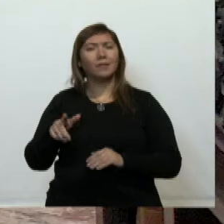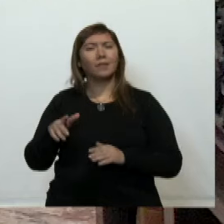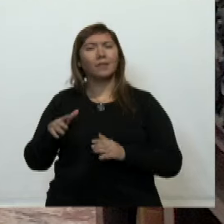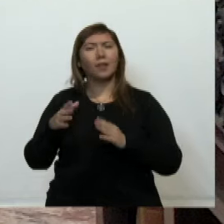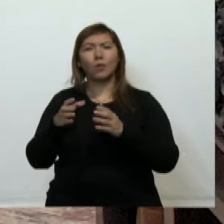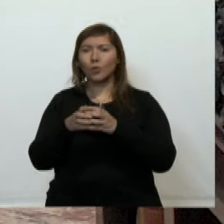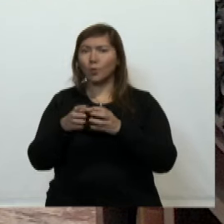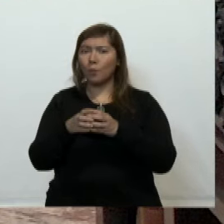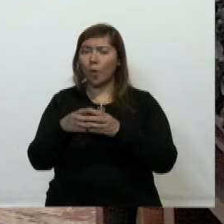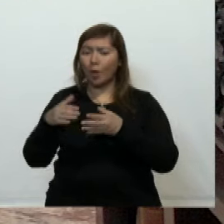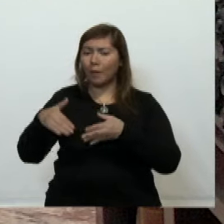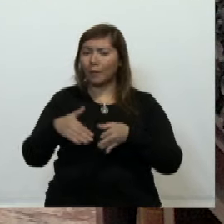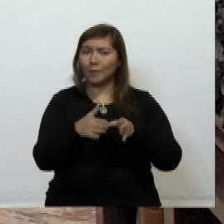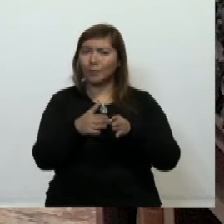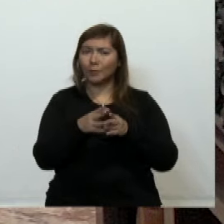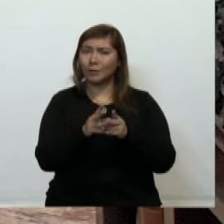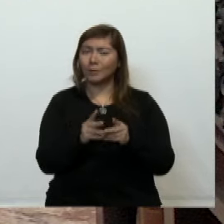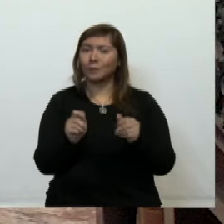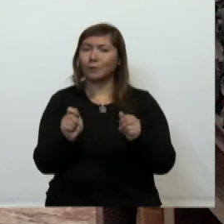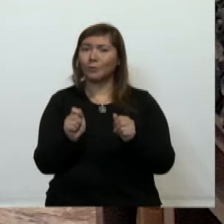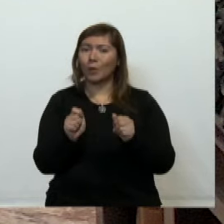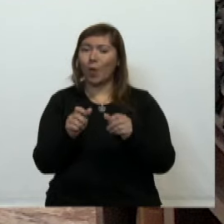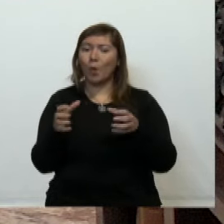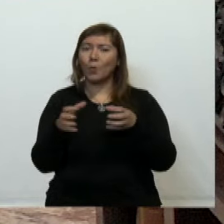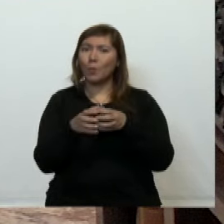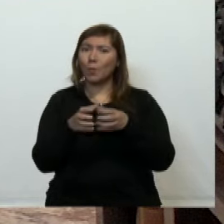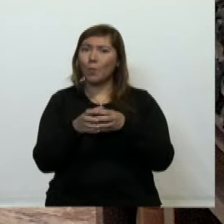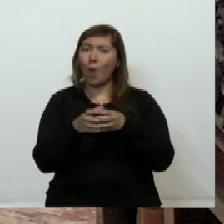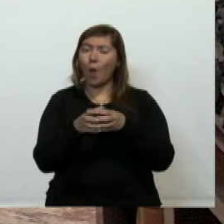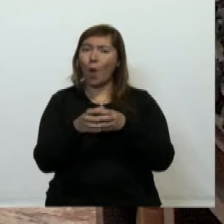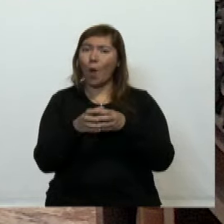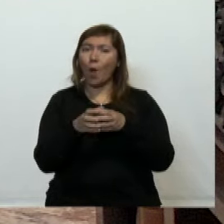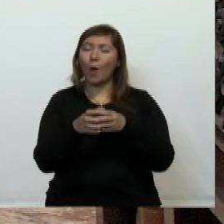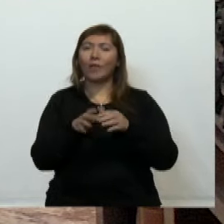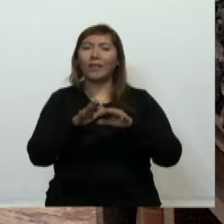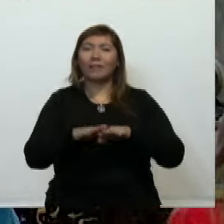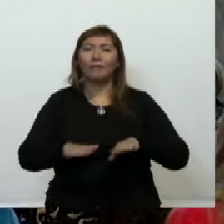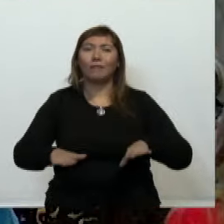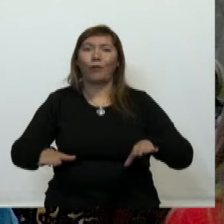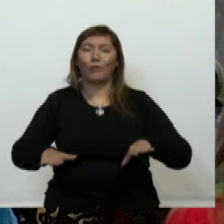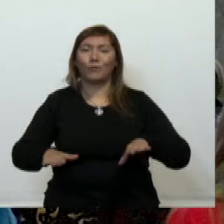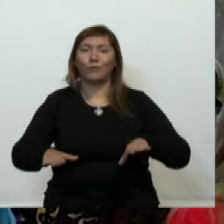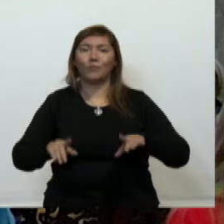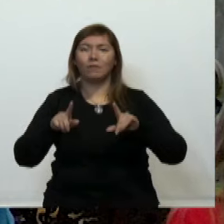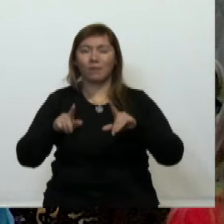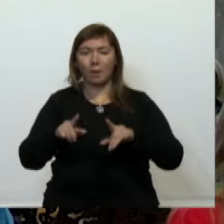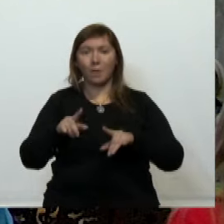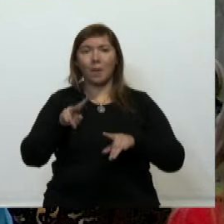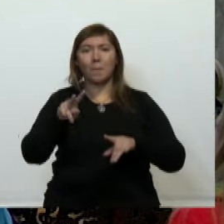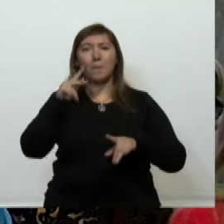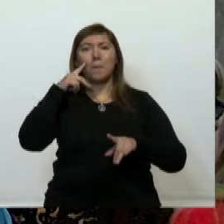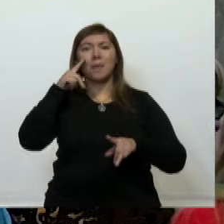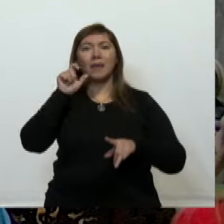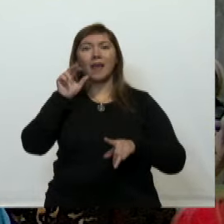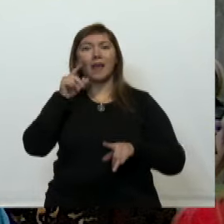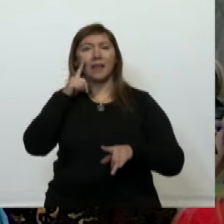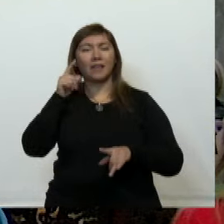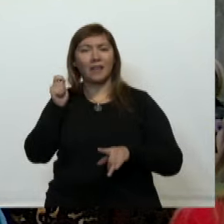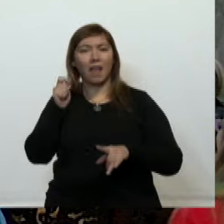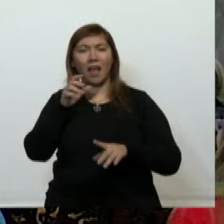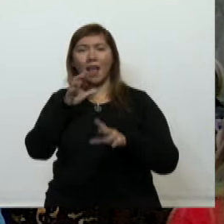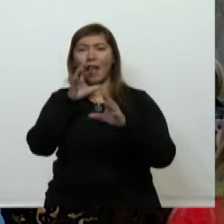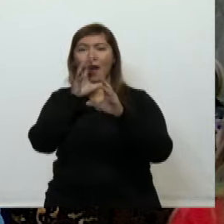acompañando, de la Vicaría de Niños, que el Padre acompaña, y de la Vicaría de Jóvenes de Flores, que también vinieron a acompañarnos con las canciones.